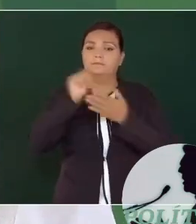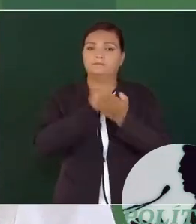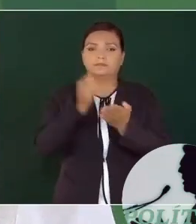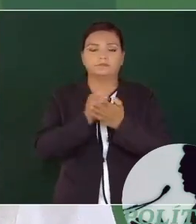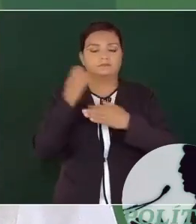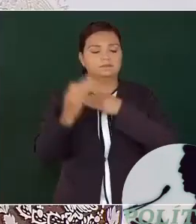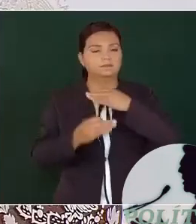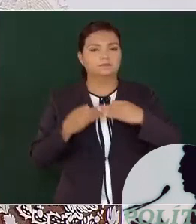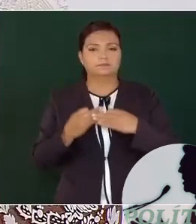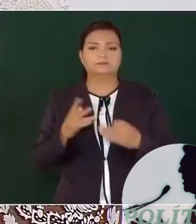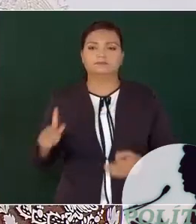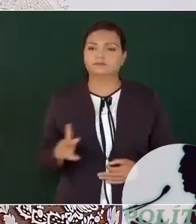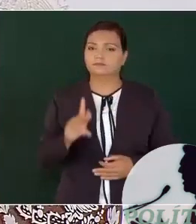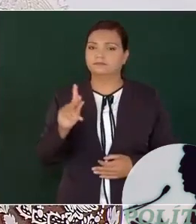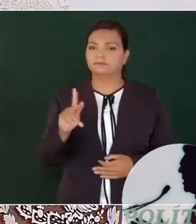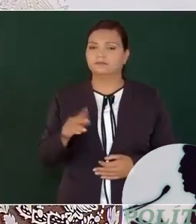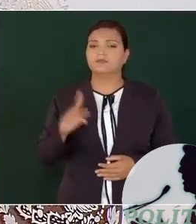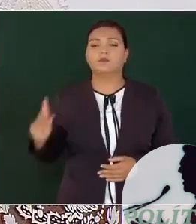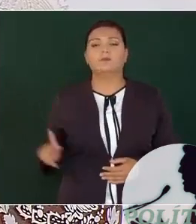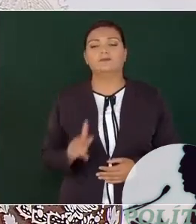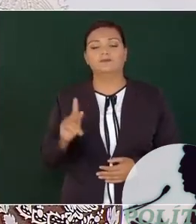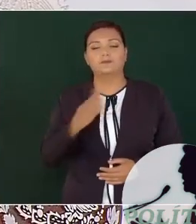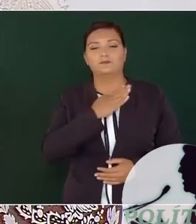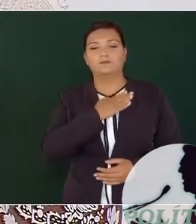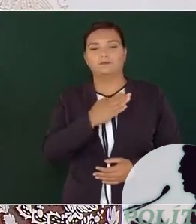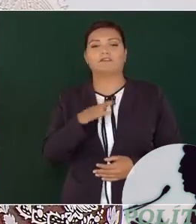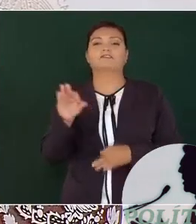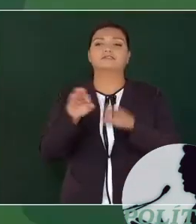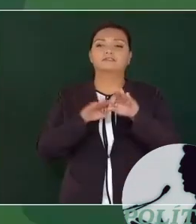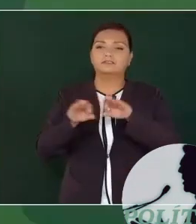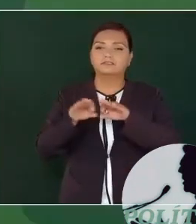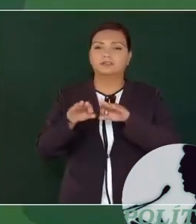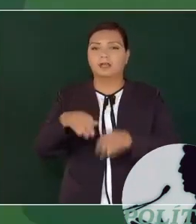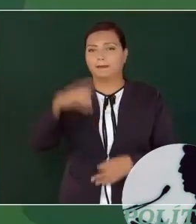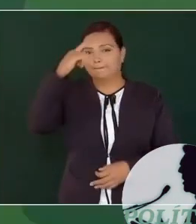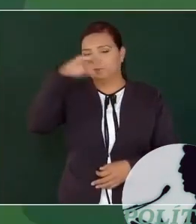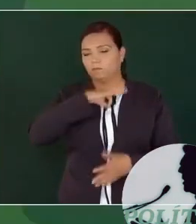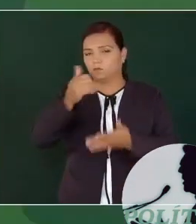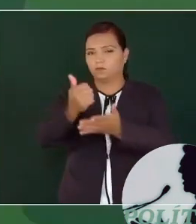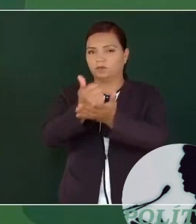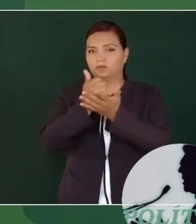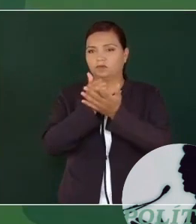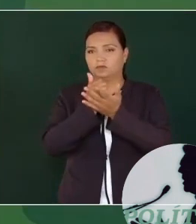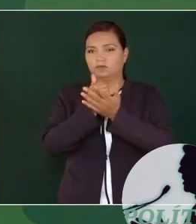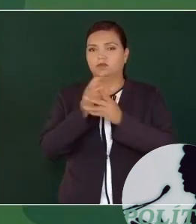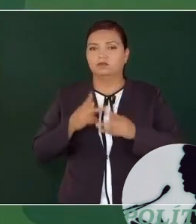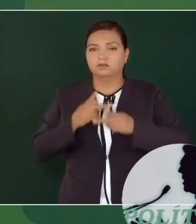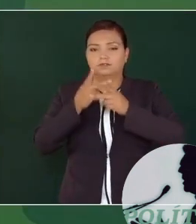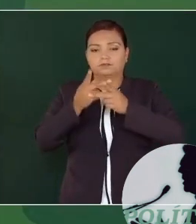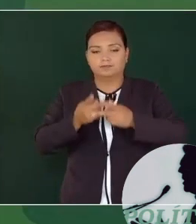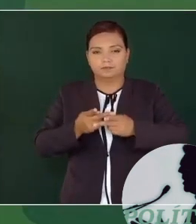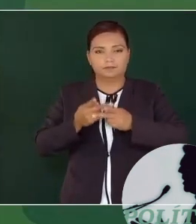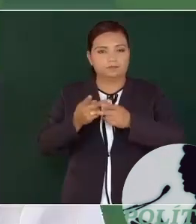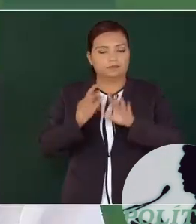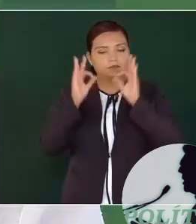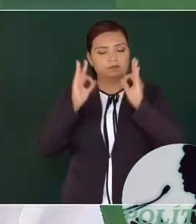Tamaulipas, que es un pueblo bueno, que es un pueblo trabajador, para que nos ayuden en la pacificación,